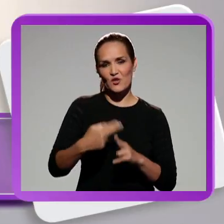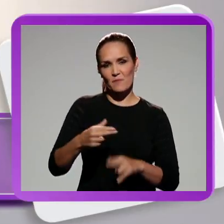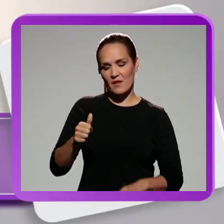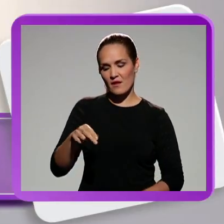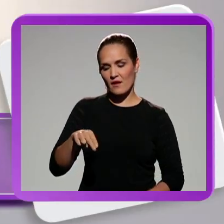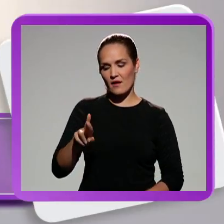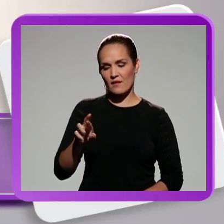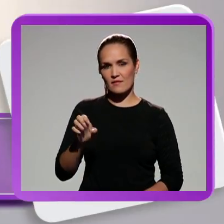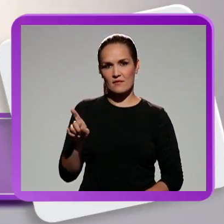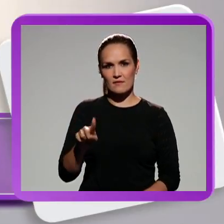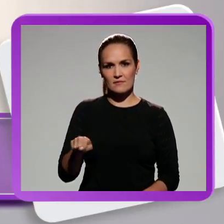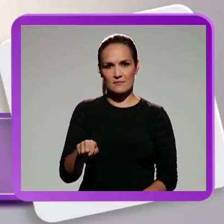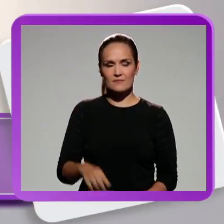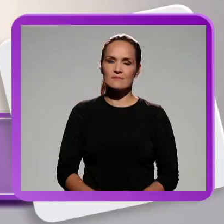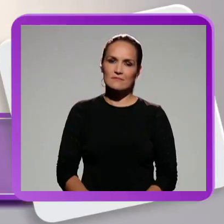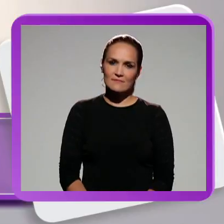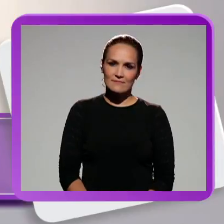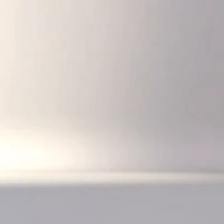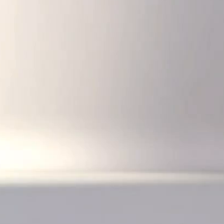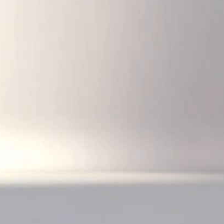Zúcar.